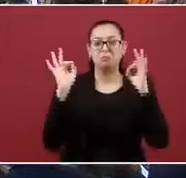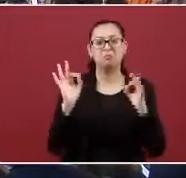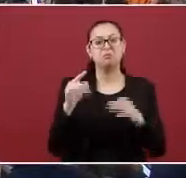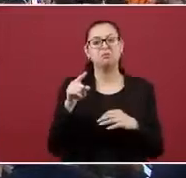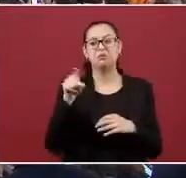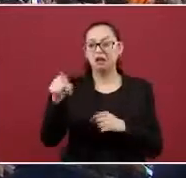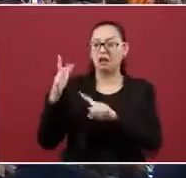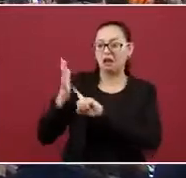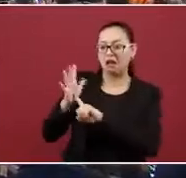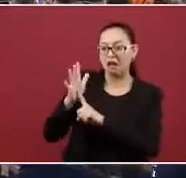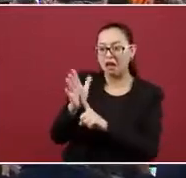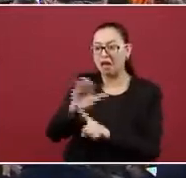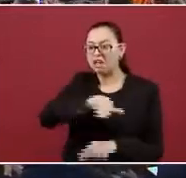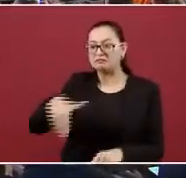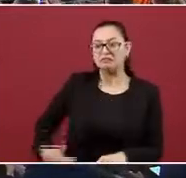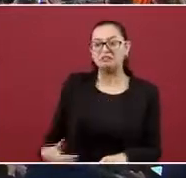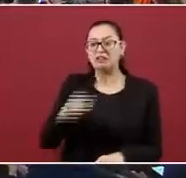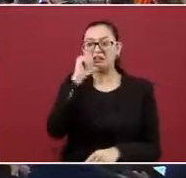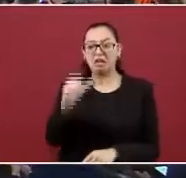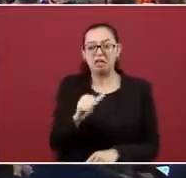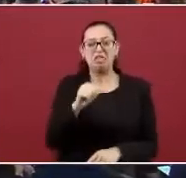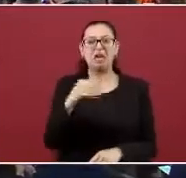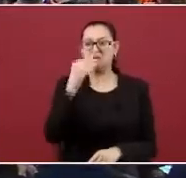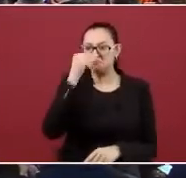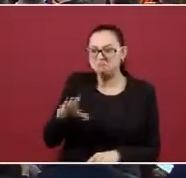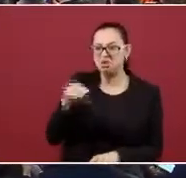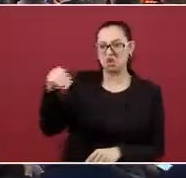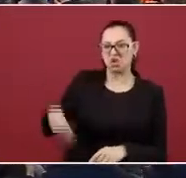este accidente? No, es.